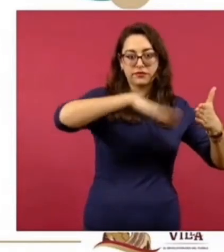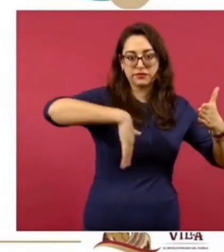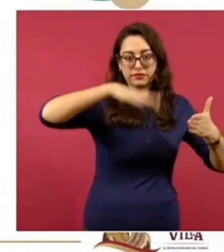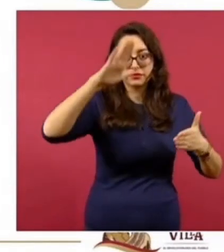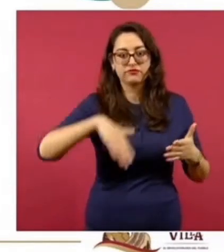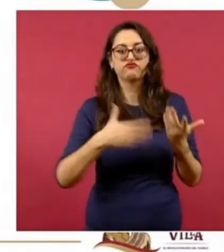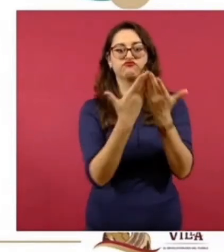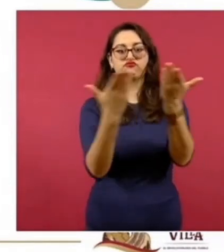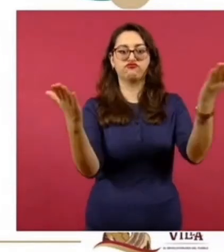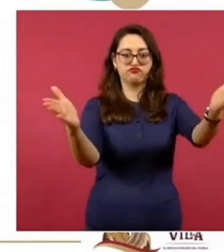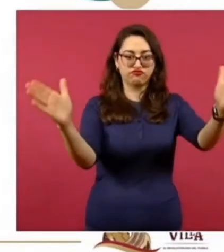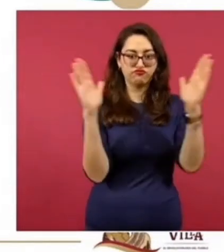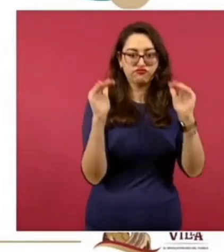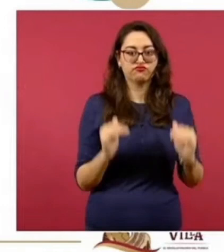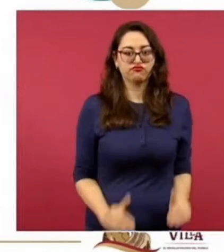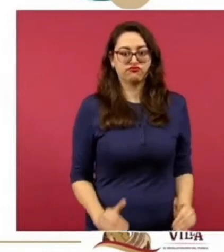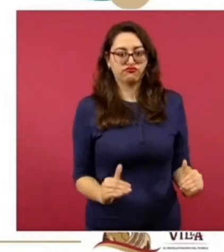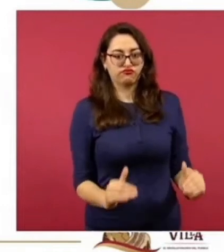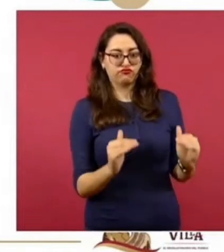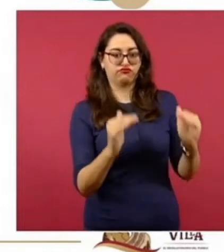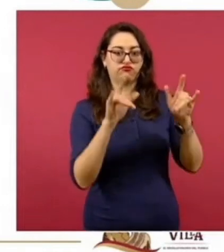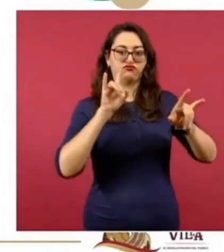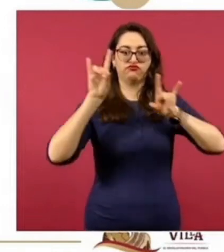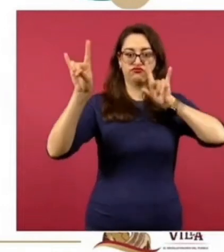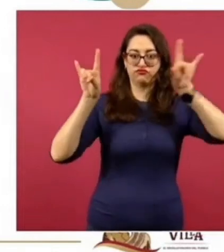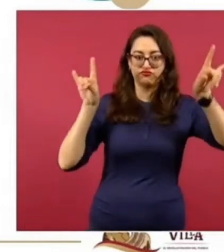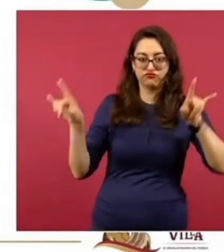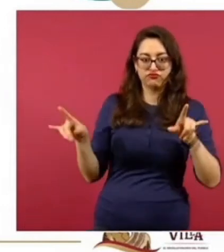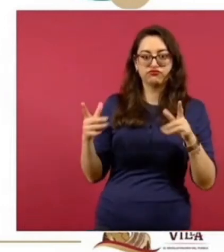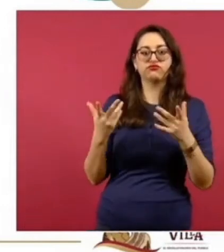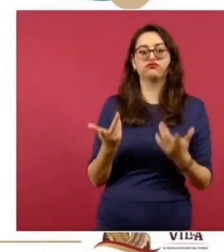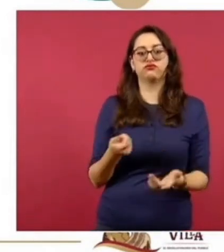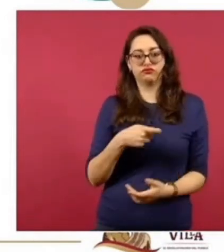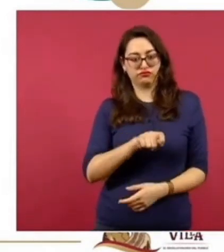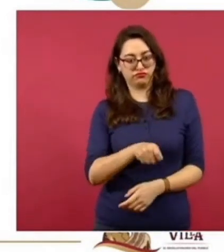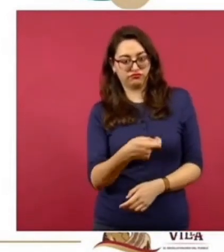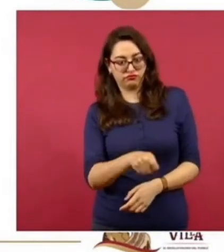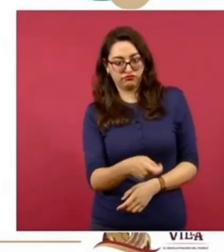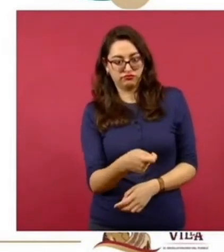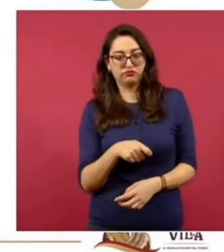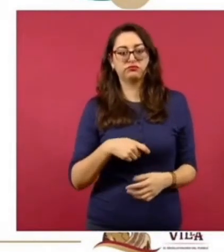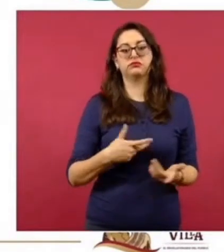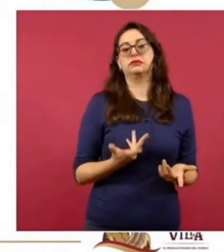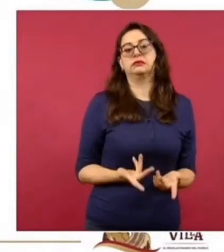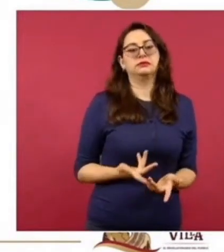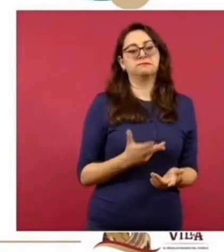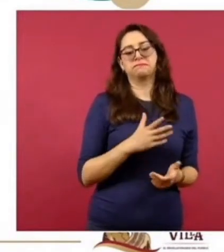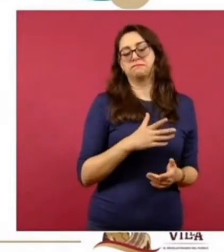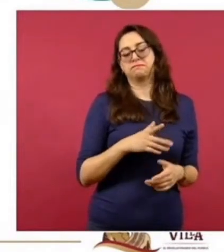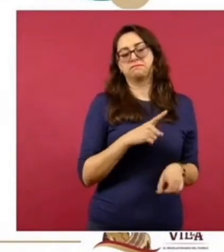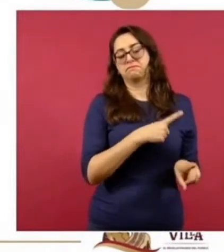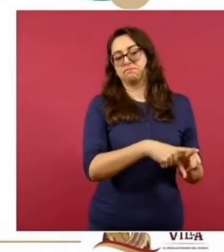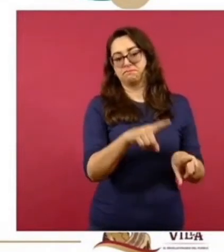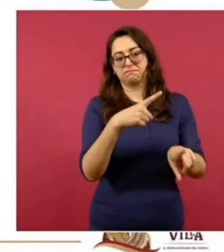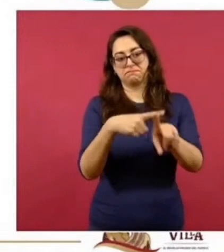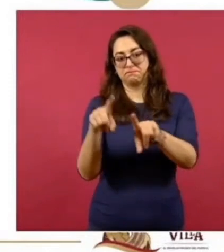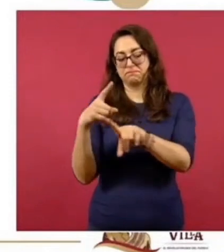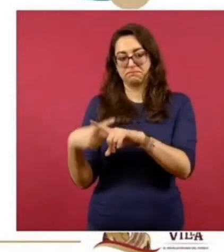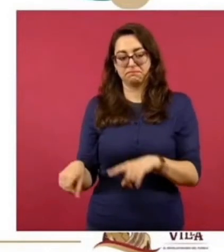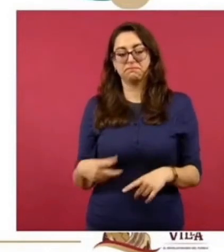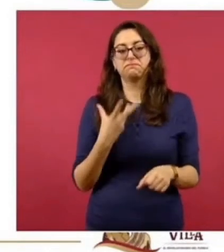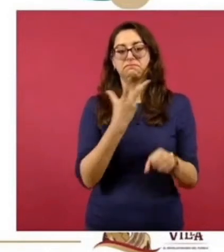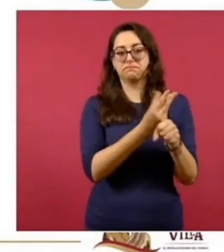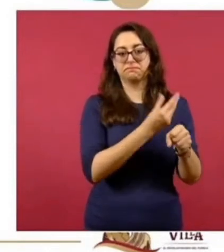ampliar espacio y colocación también de señalética, instalación de chapas en las puertas, pinturas y colocación de esmerilado.